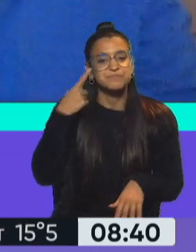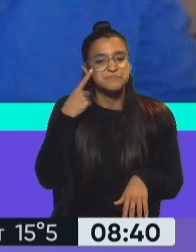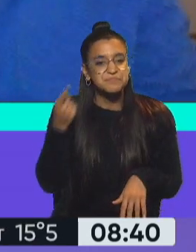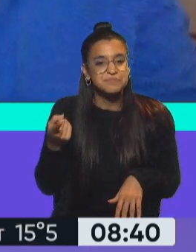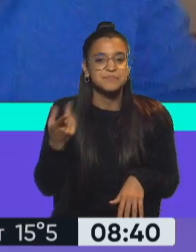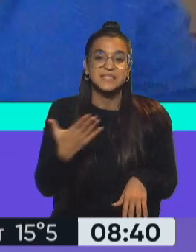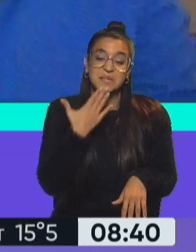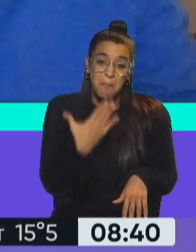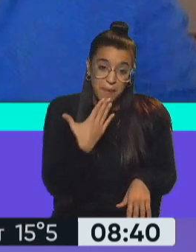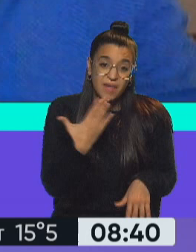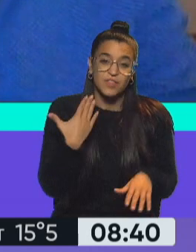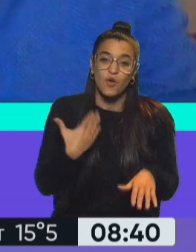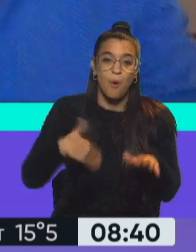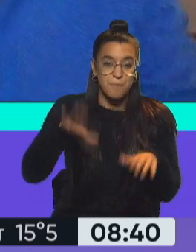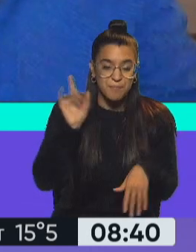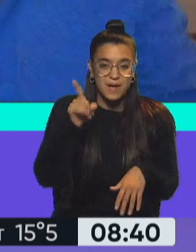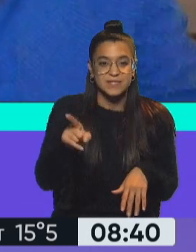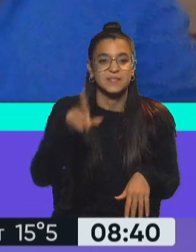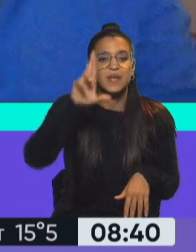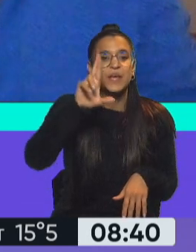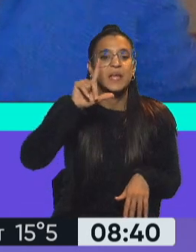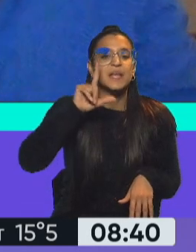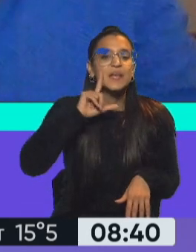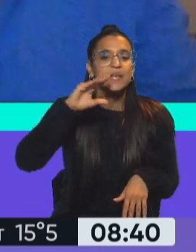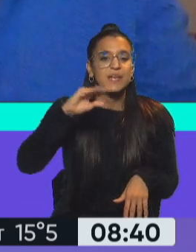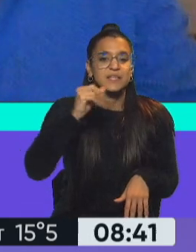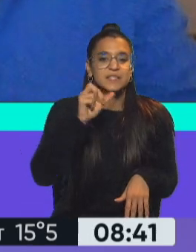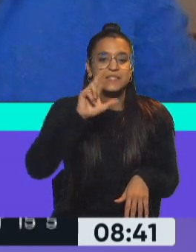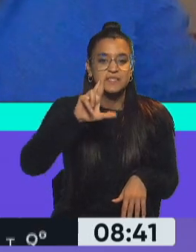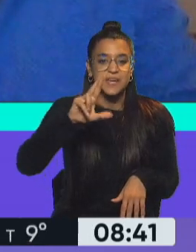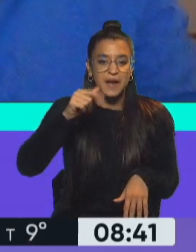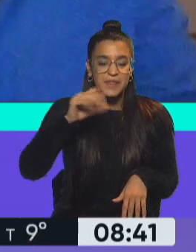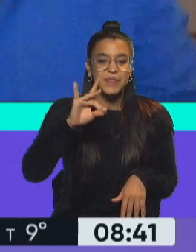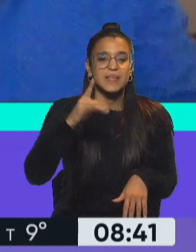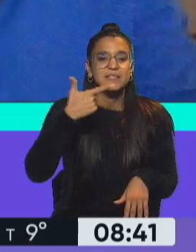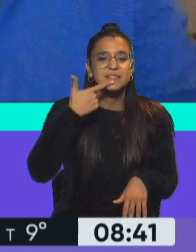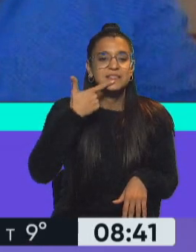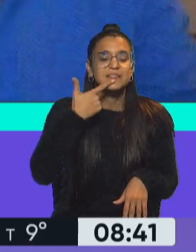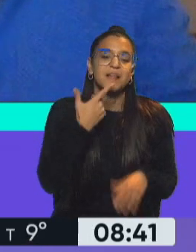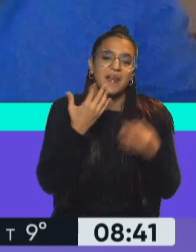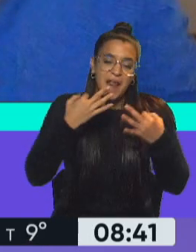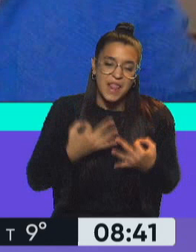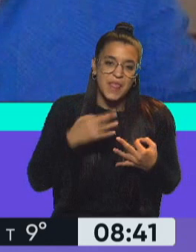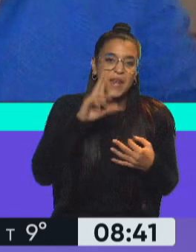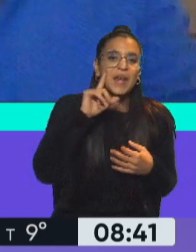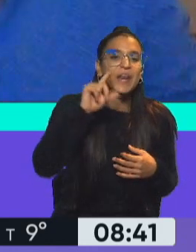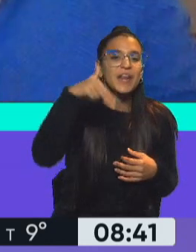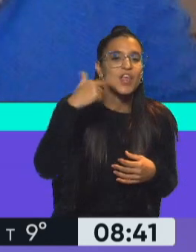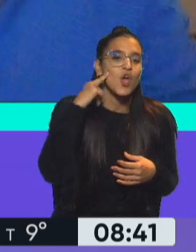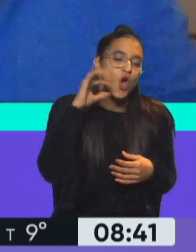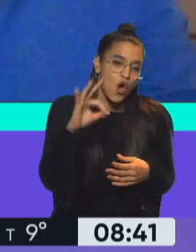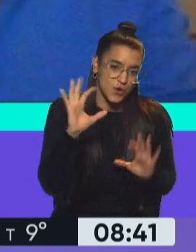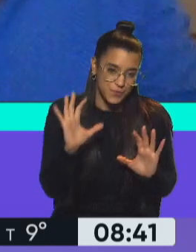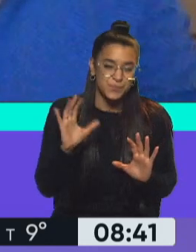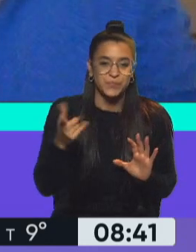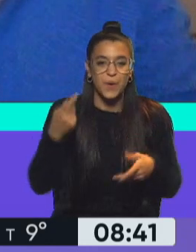los más simpáticos y carismáticos. Hablamos de Richard Stark, de Richard Starkey, ese es el nombre original. Ringo Starr, ese es el nombre que asumió